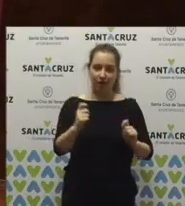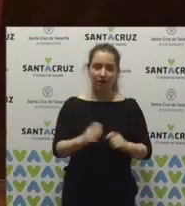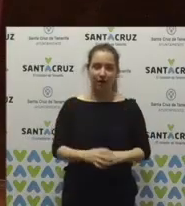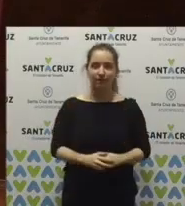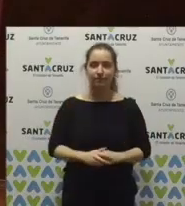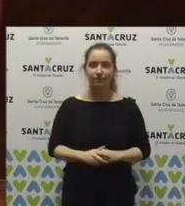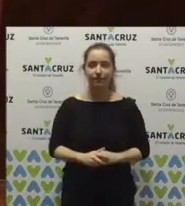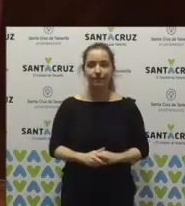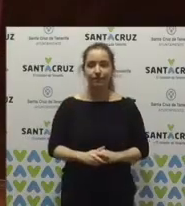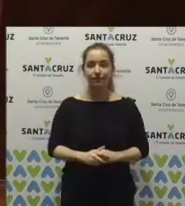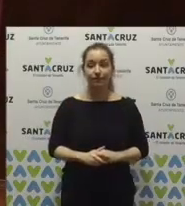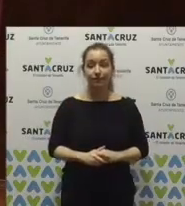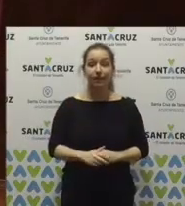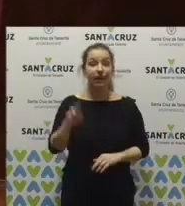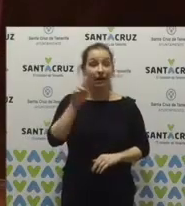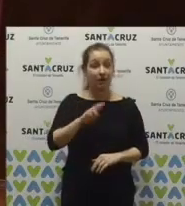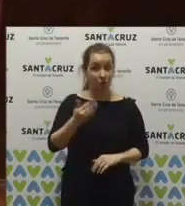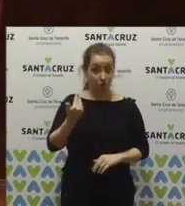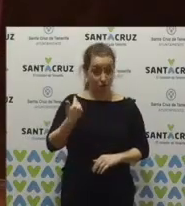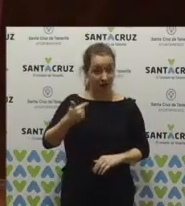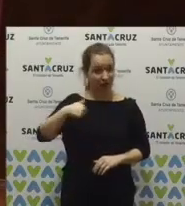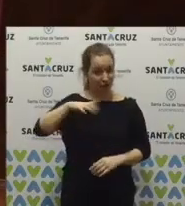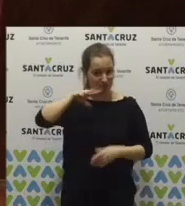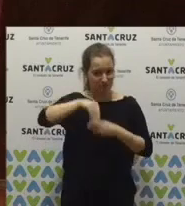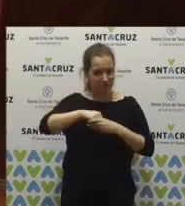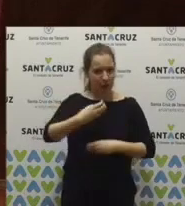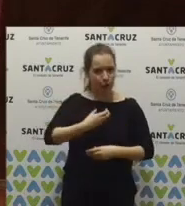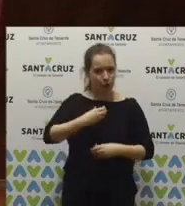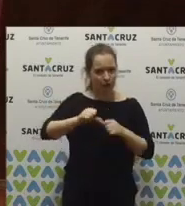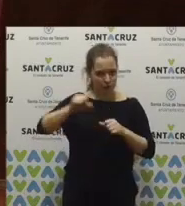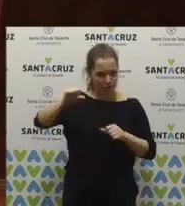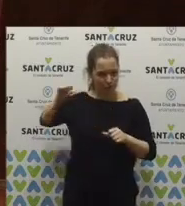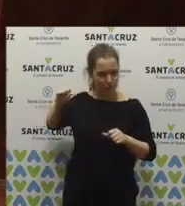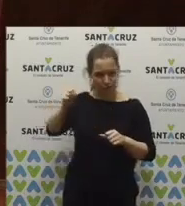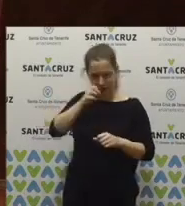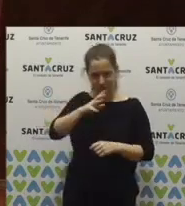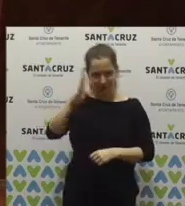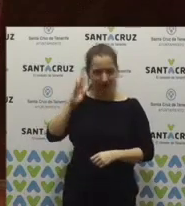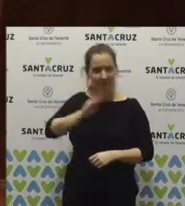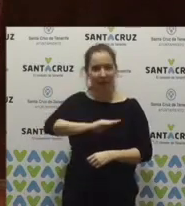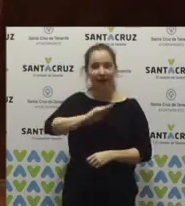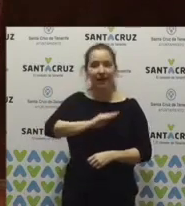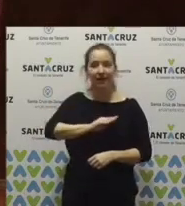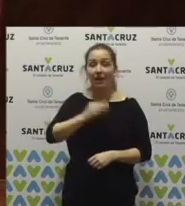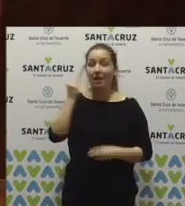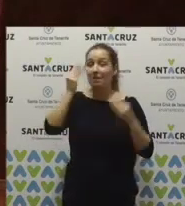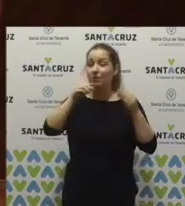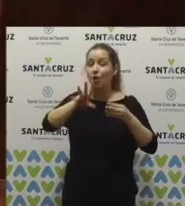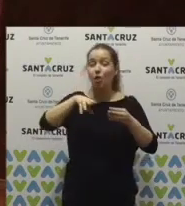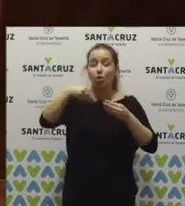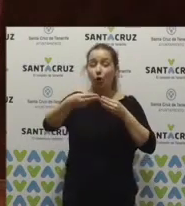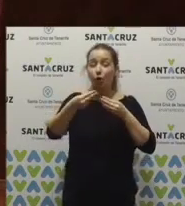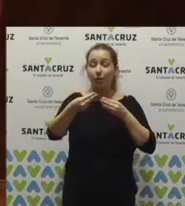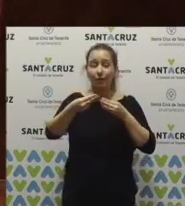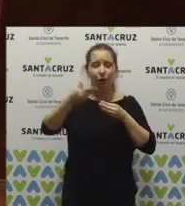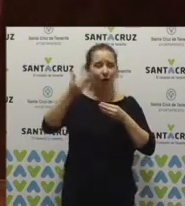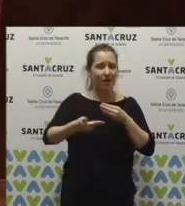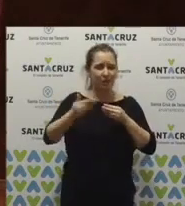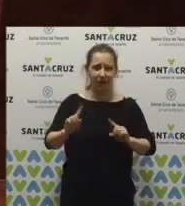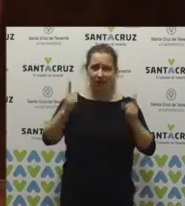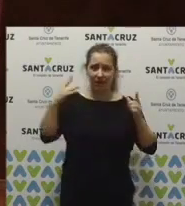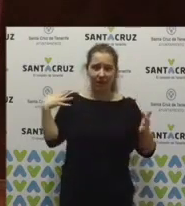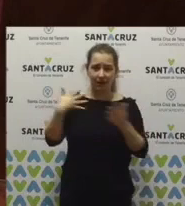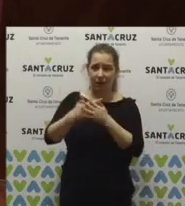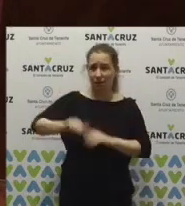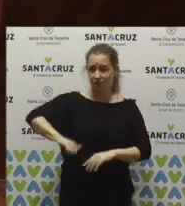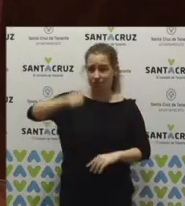yo que llevo ya unos cuantos buenos años en este ayuntamiento creo que es el documento más importante que se ha probado con él por el nivel